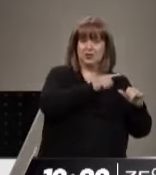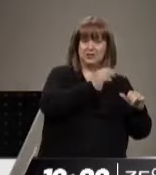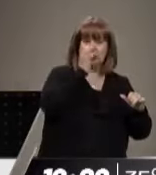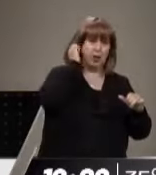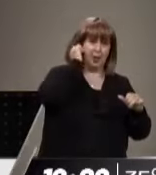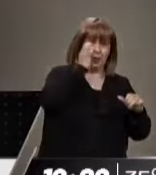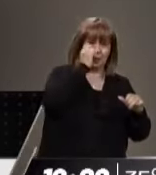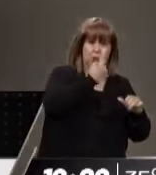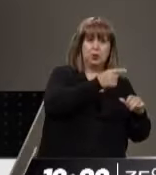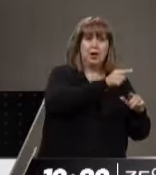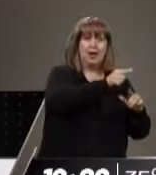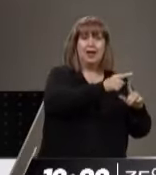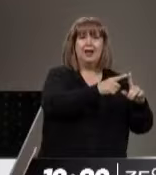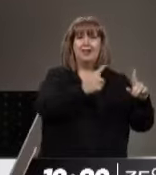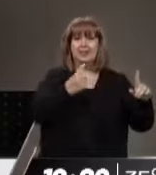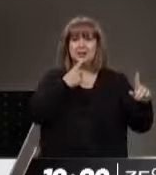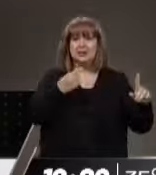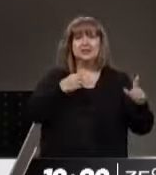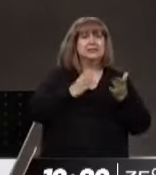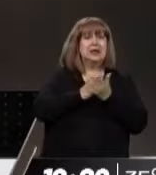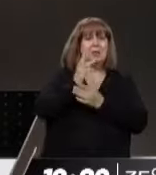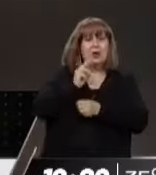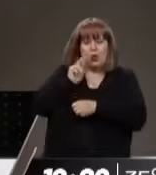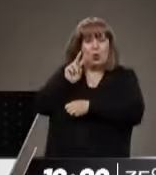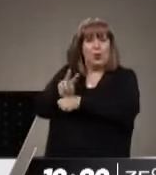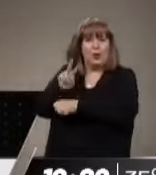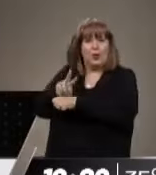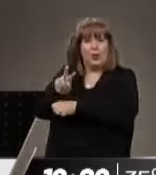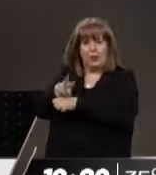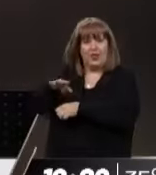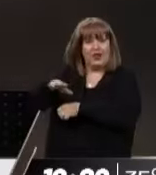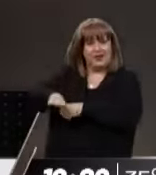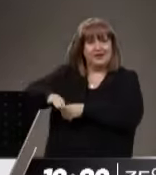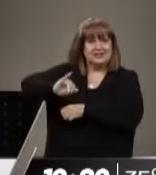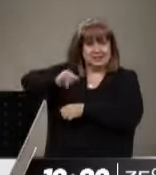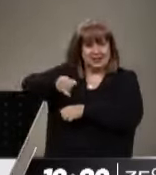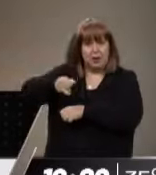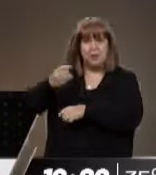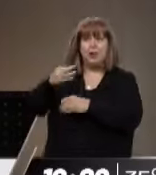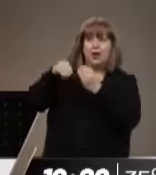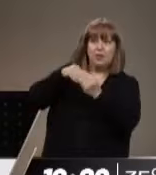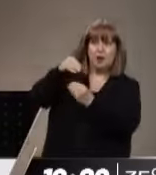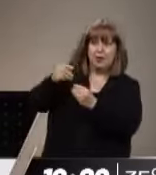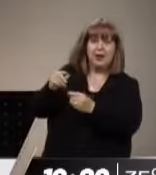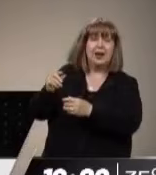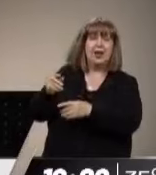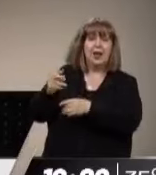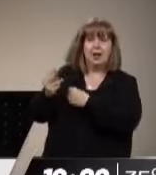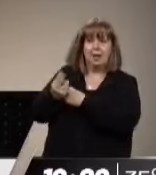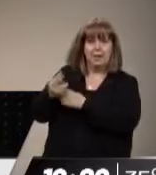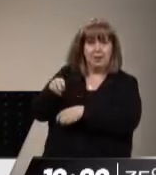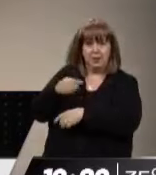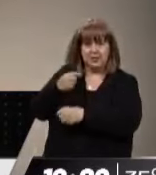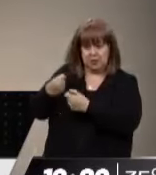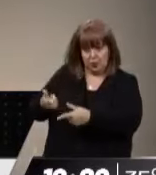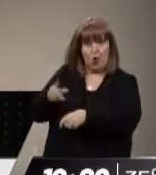porque tenía un buen vínculo con la familia, con los padres, que te lo vamos a contar enseguida. Ahora están en la mira de la justicia y